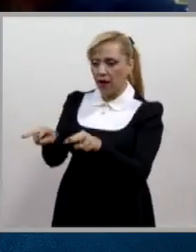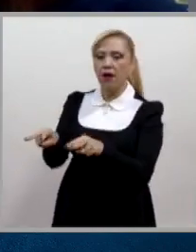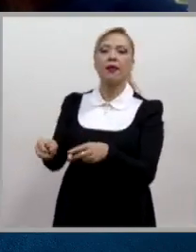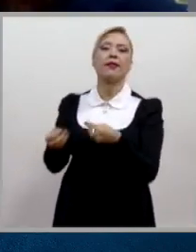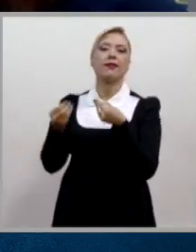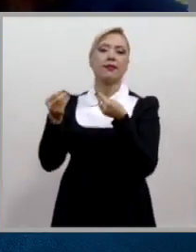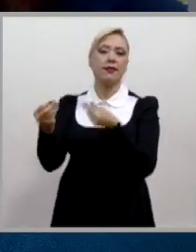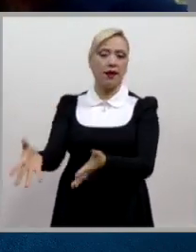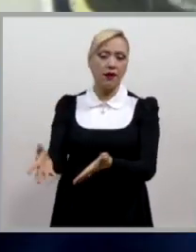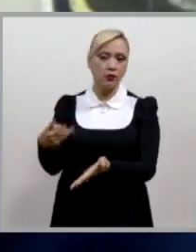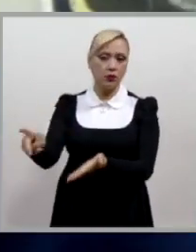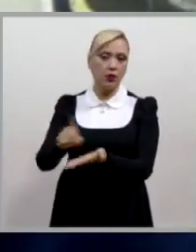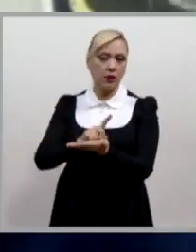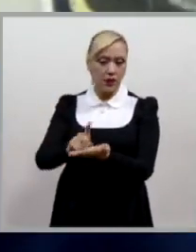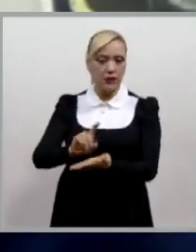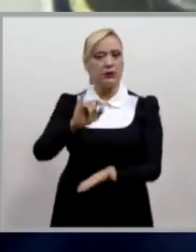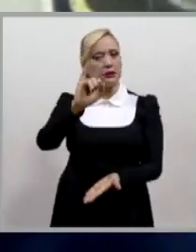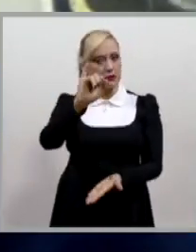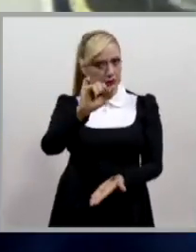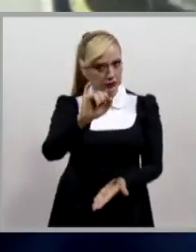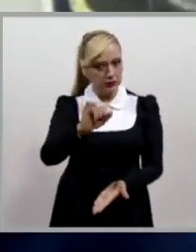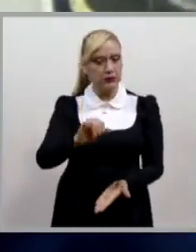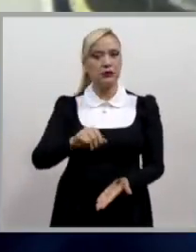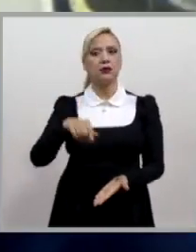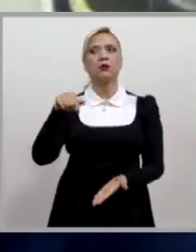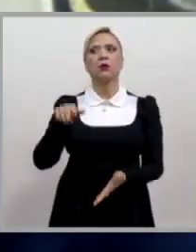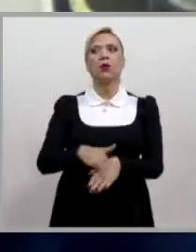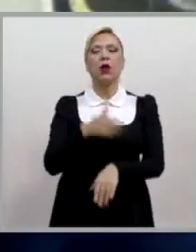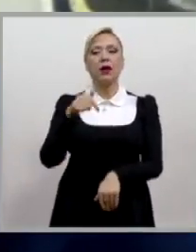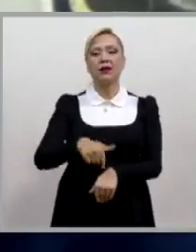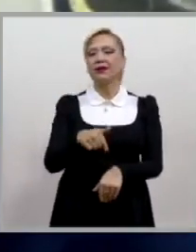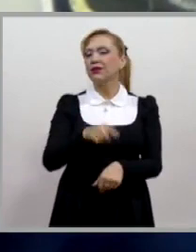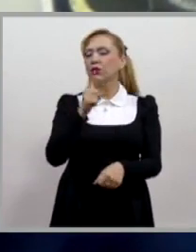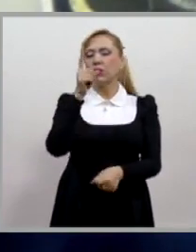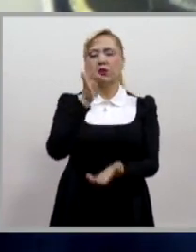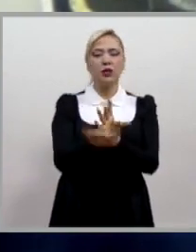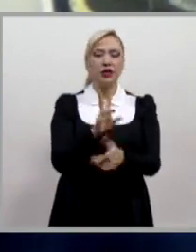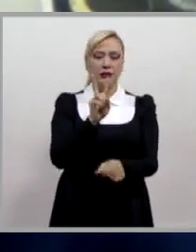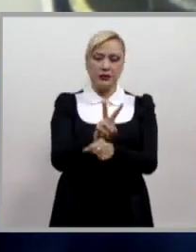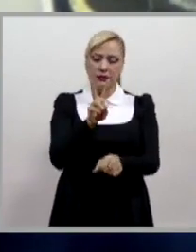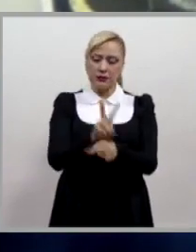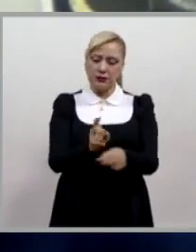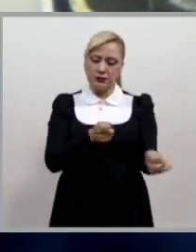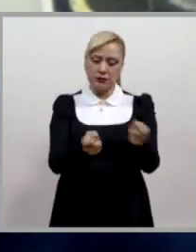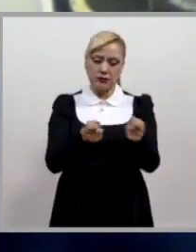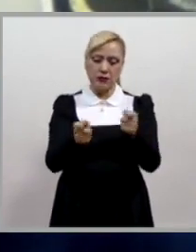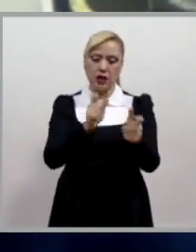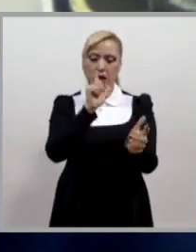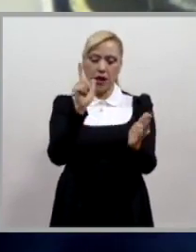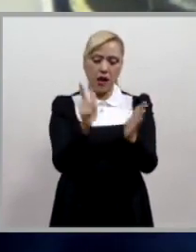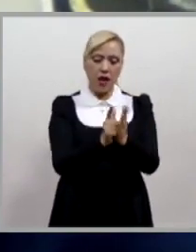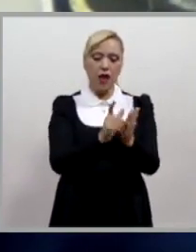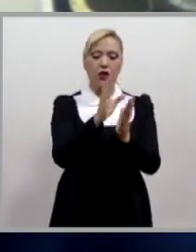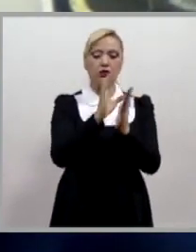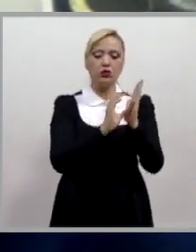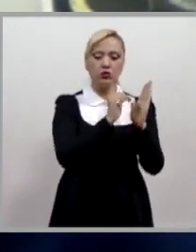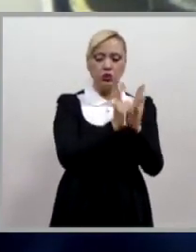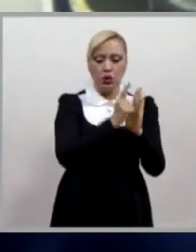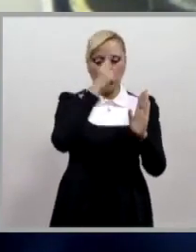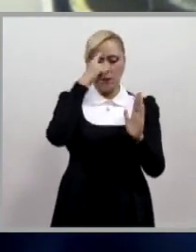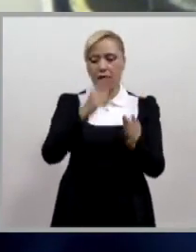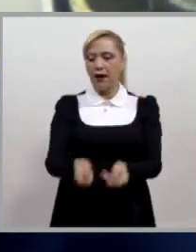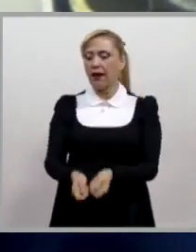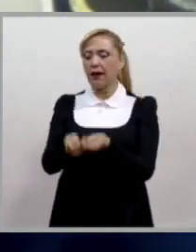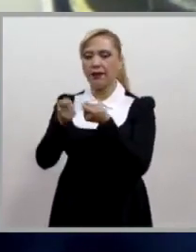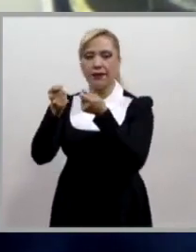lo que nos dice la Constitución el día de hoy como instrumento vivo. Pongo un ejemplo justamente, por ejemplo, en materia de